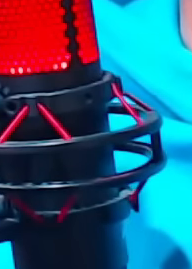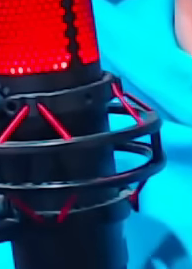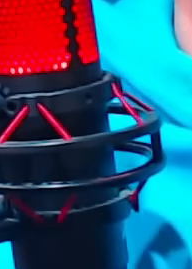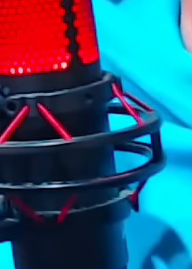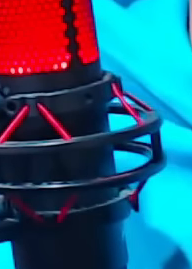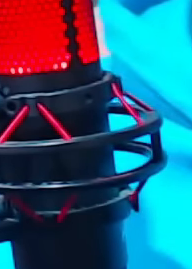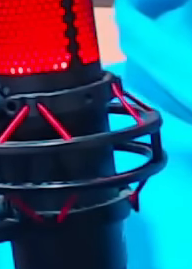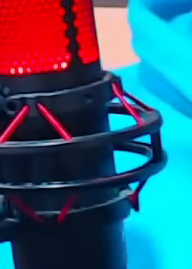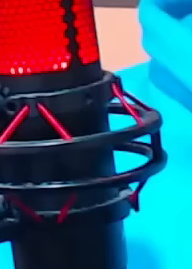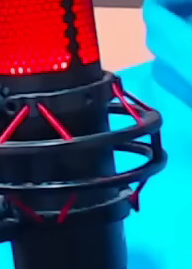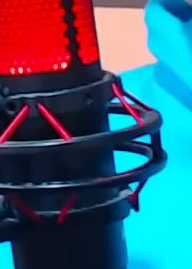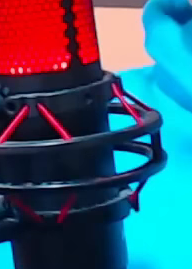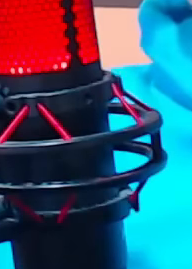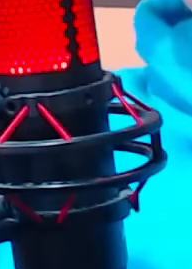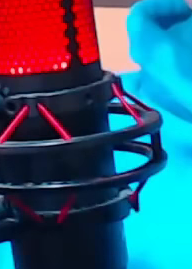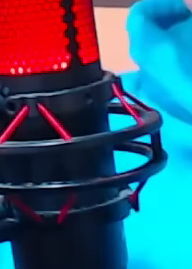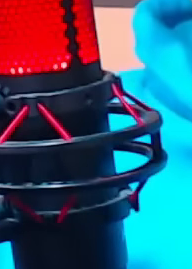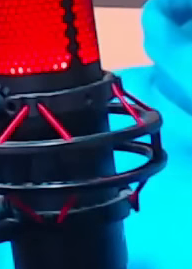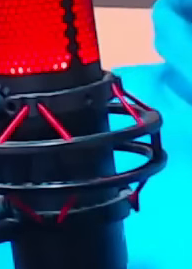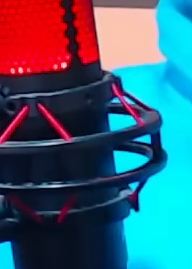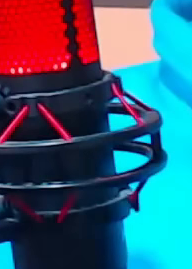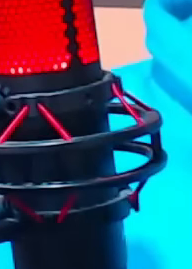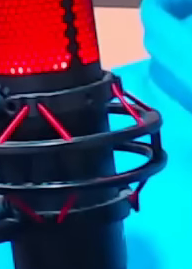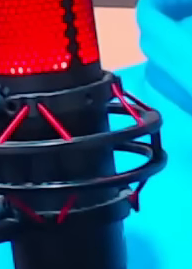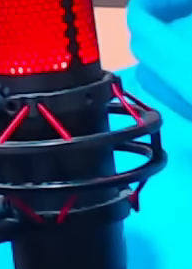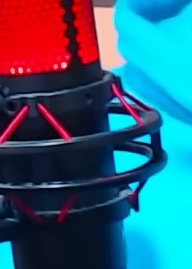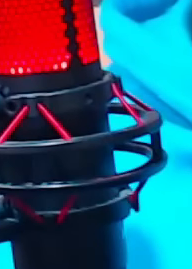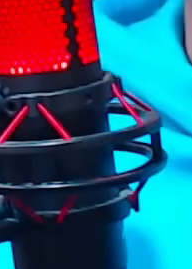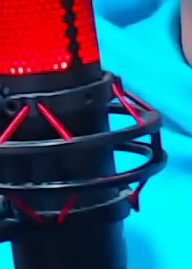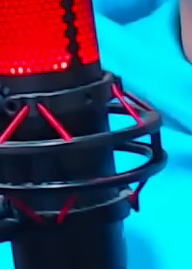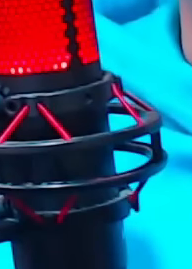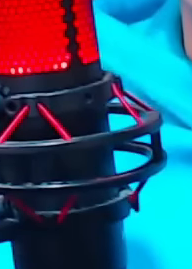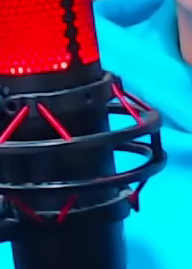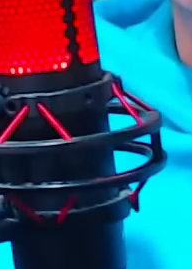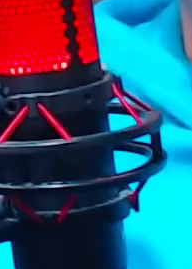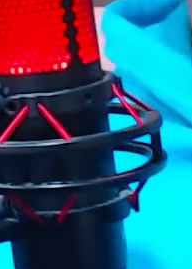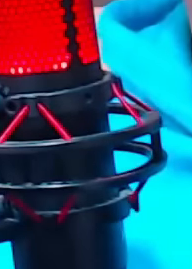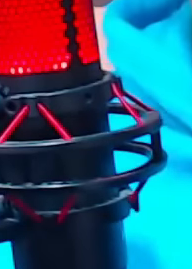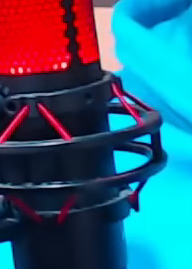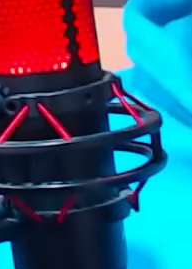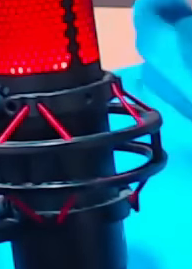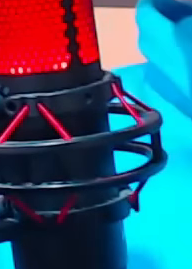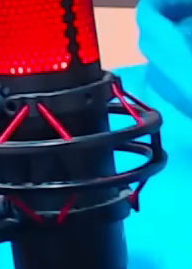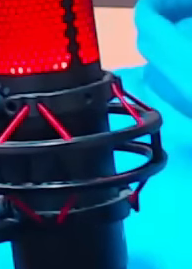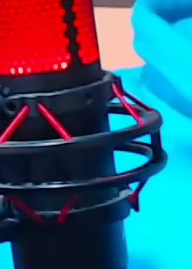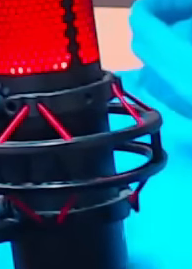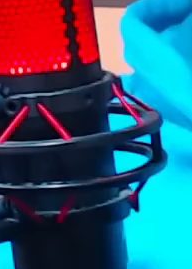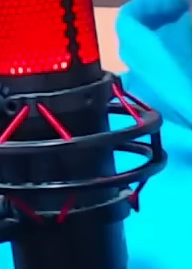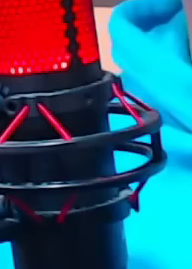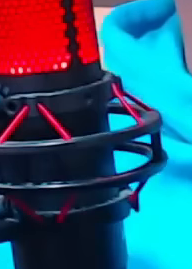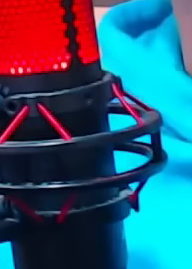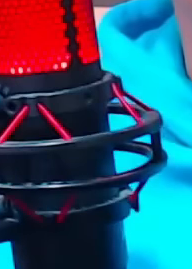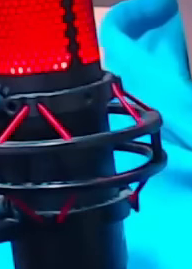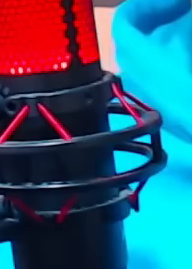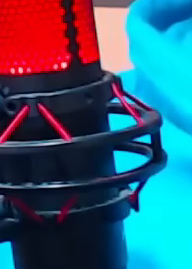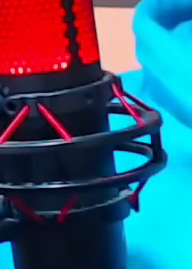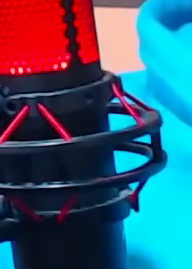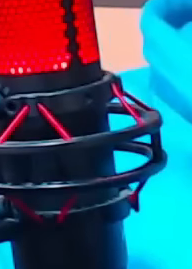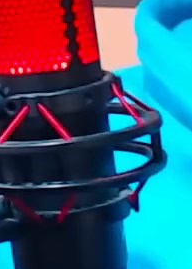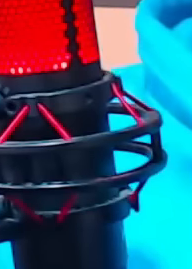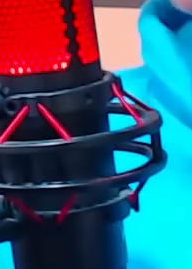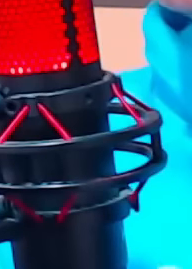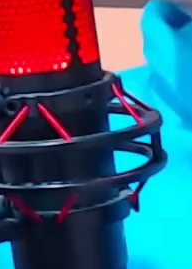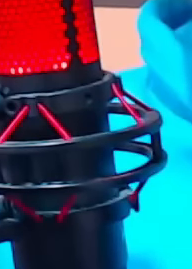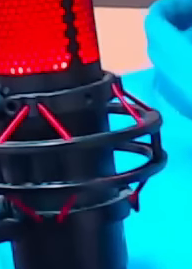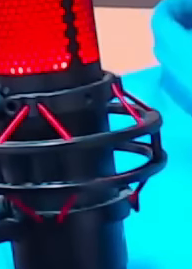estaban poniendo las flores, ¿no? O sea, ahí hacían honores al monumento, ¿no? No me imaginé que iban a bajar y que iba a ver